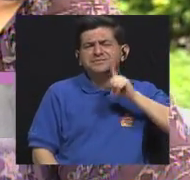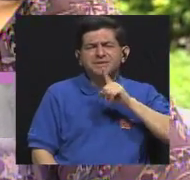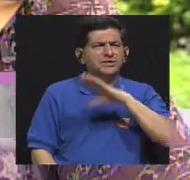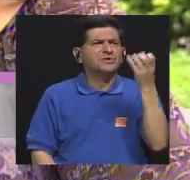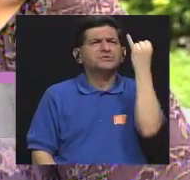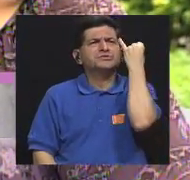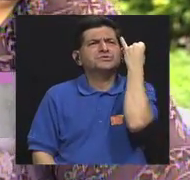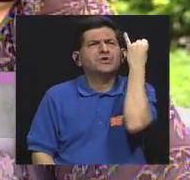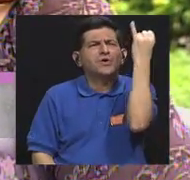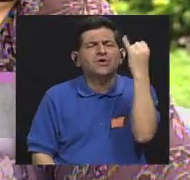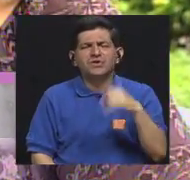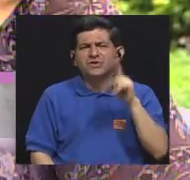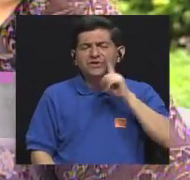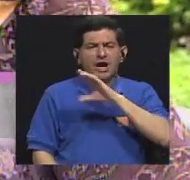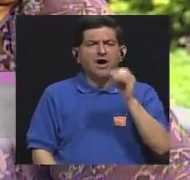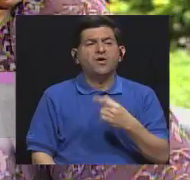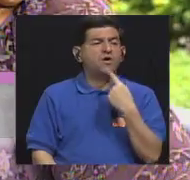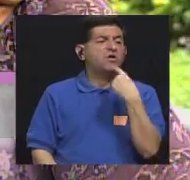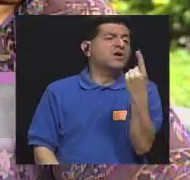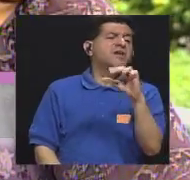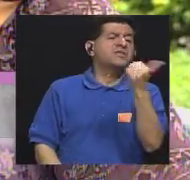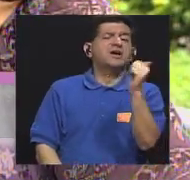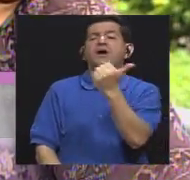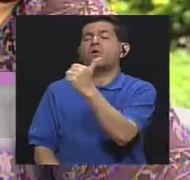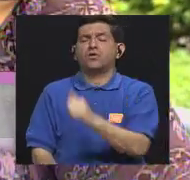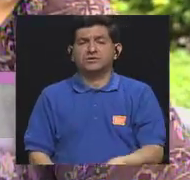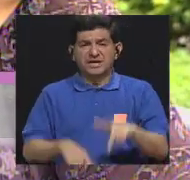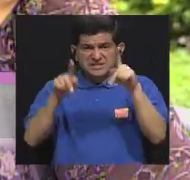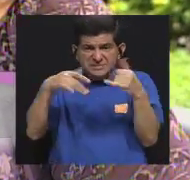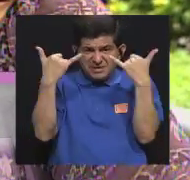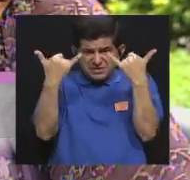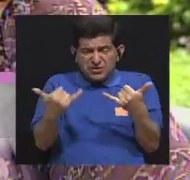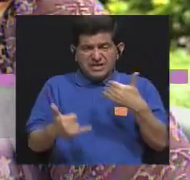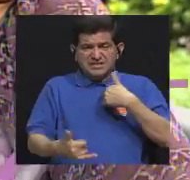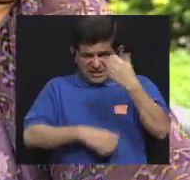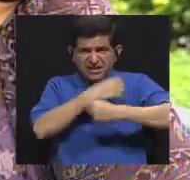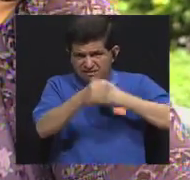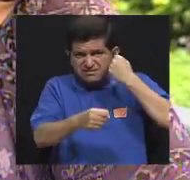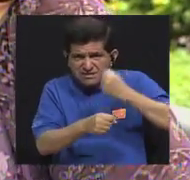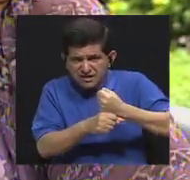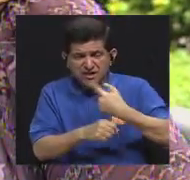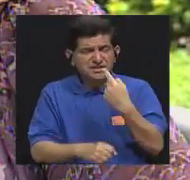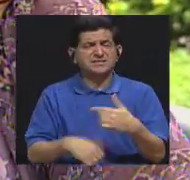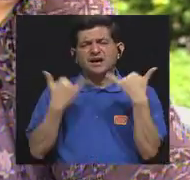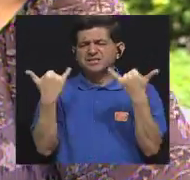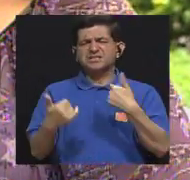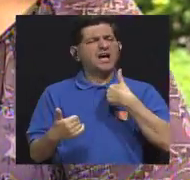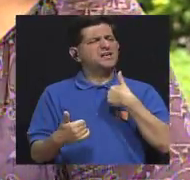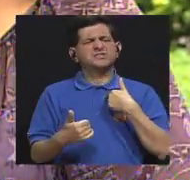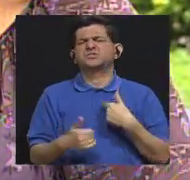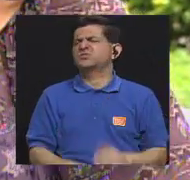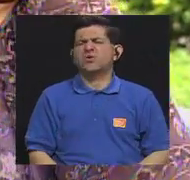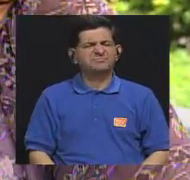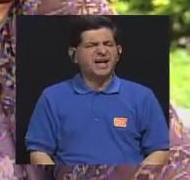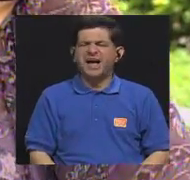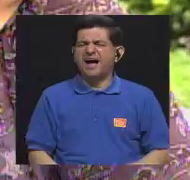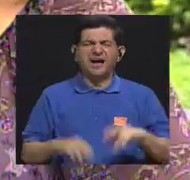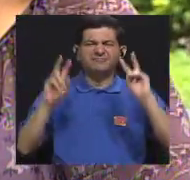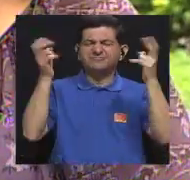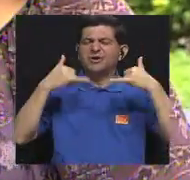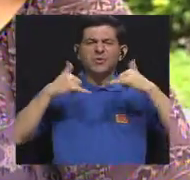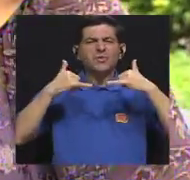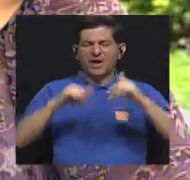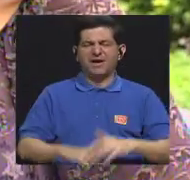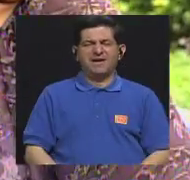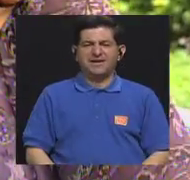esos prejuicios o el qué dirán hace que esas personas que están ya entraditas en años digan, ya yo jugué, ya para qué me voy a montar en una